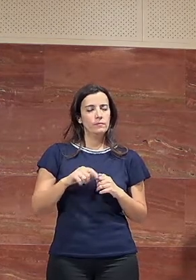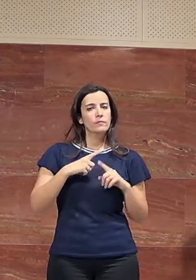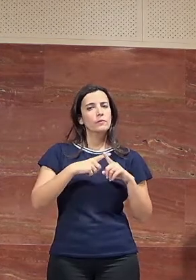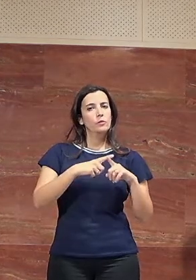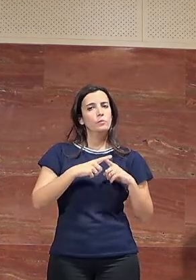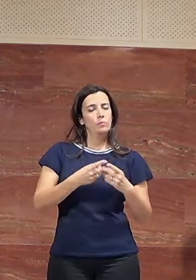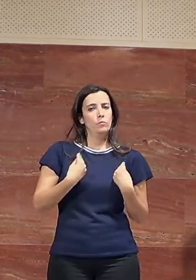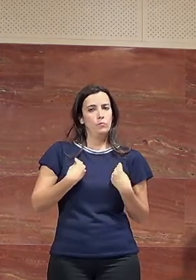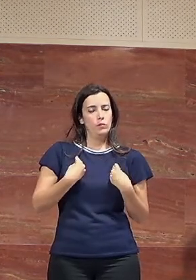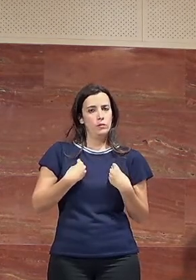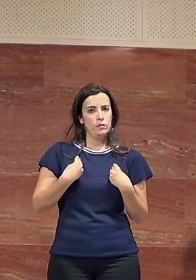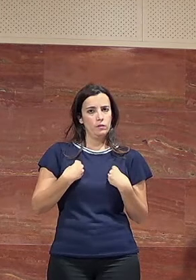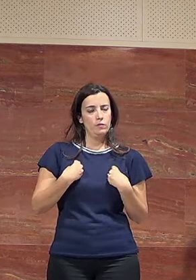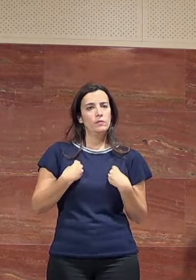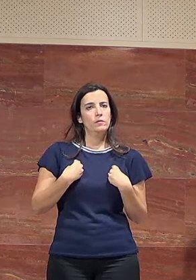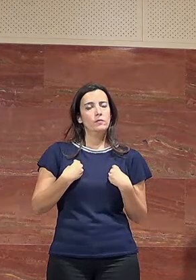piso no debe ser